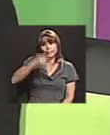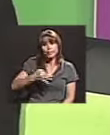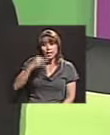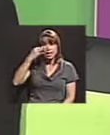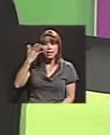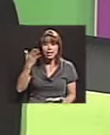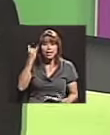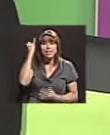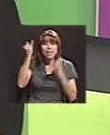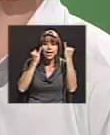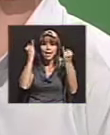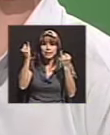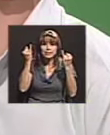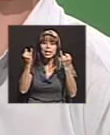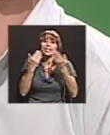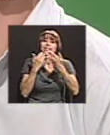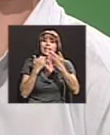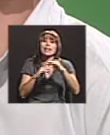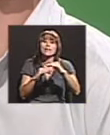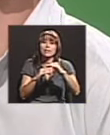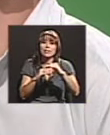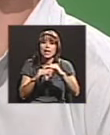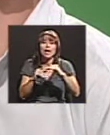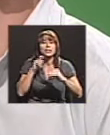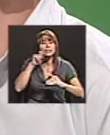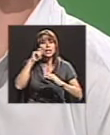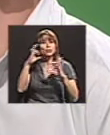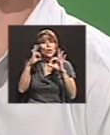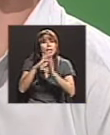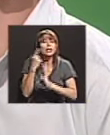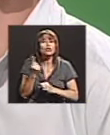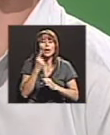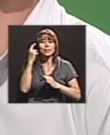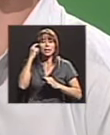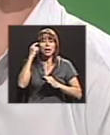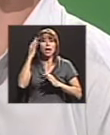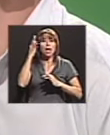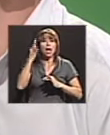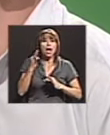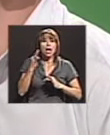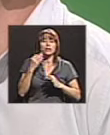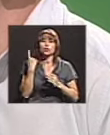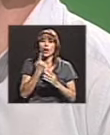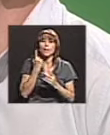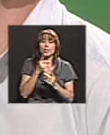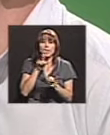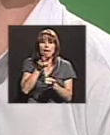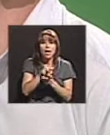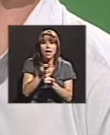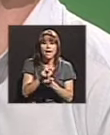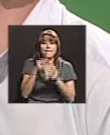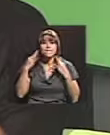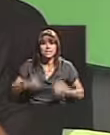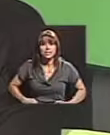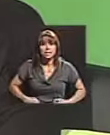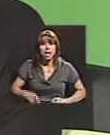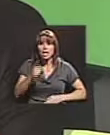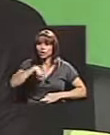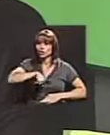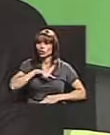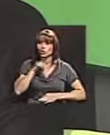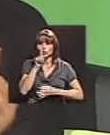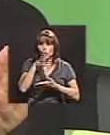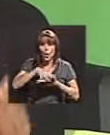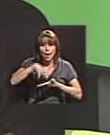o el placer sexual a la parte física sin haber trabajado las ideas y las creencias y sin habernos educado y haber